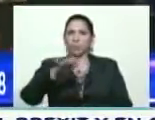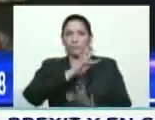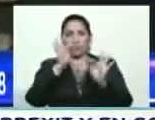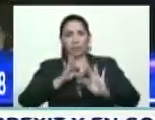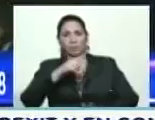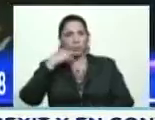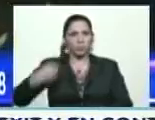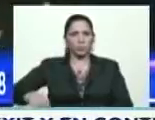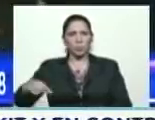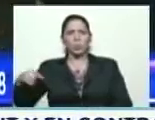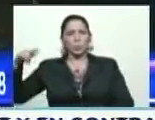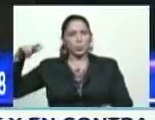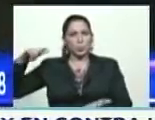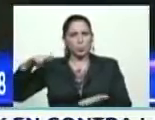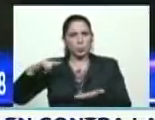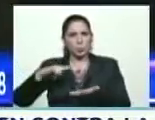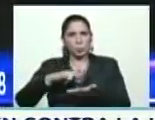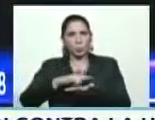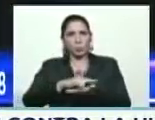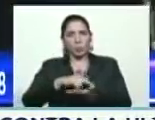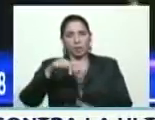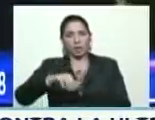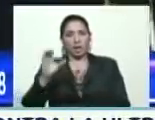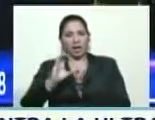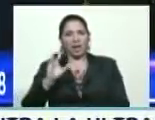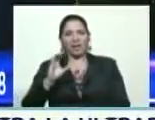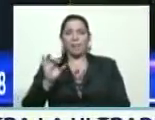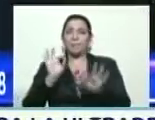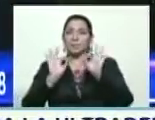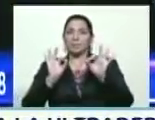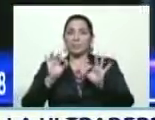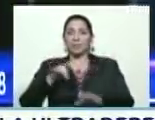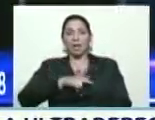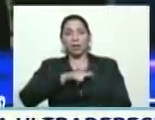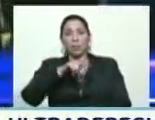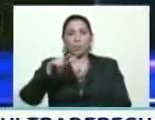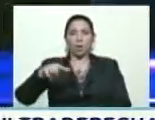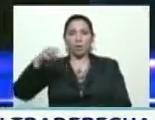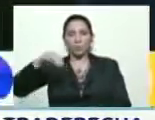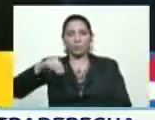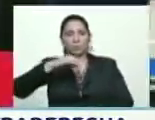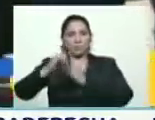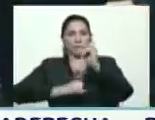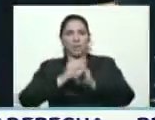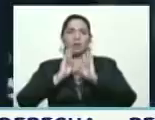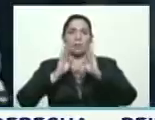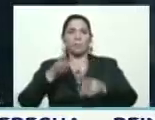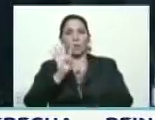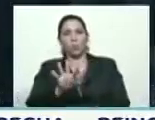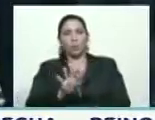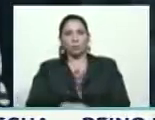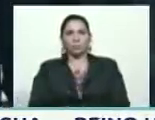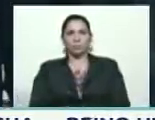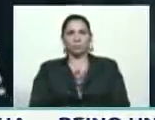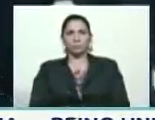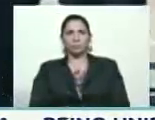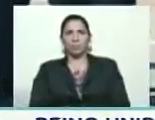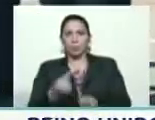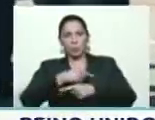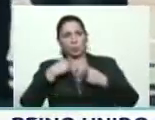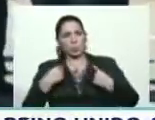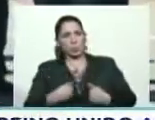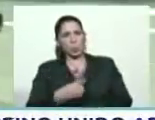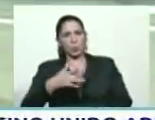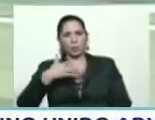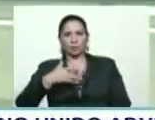venido, han aterrizado en Caracas, especialmente en el aeropuerto internacional de Maiquetía, en Rampa 4, sintiendo el corazón de todos los venezolanos,